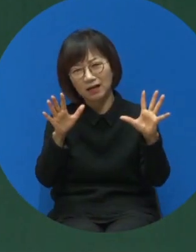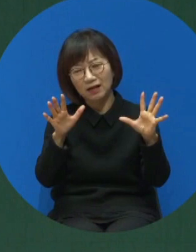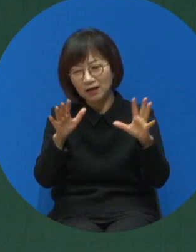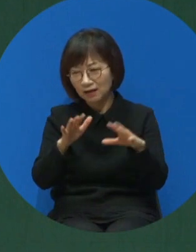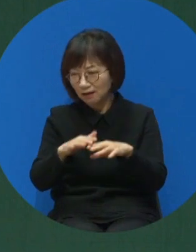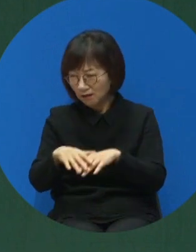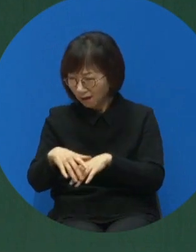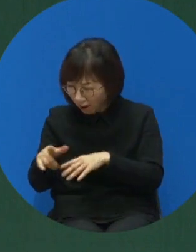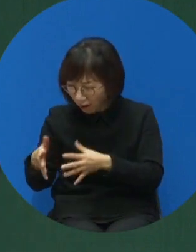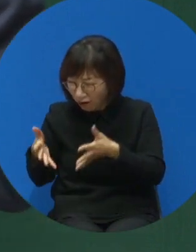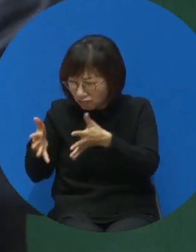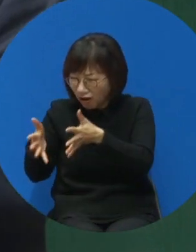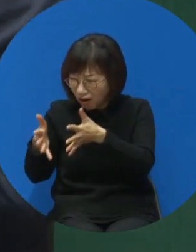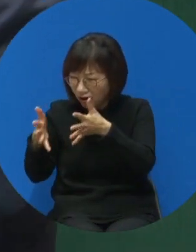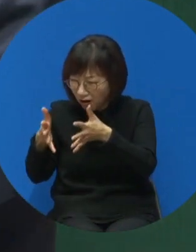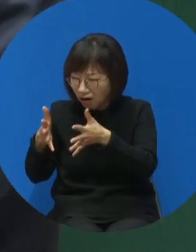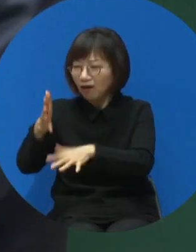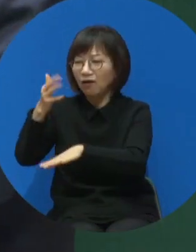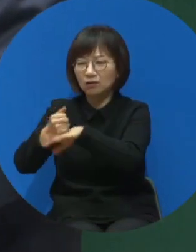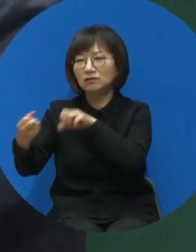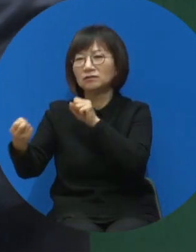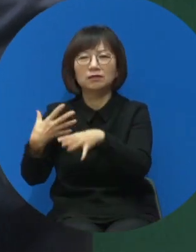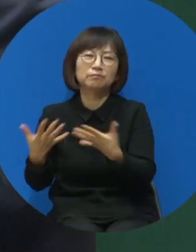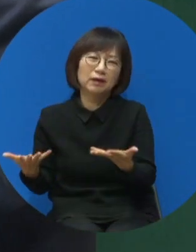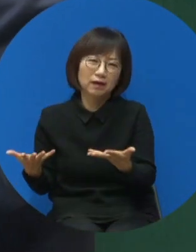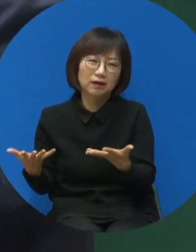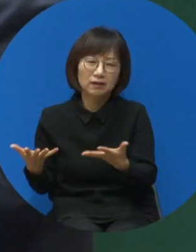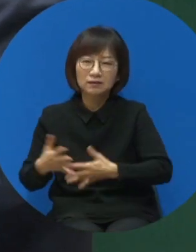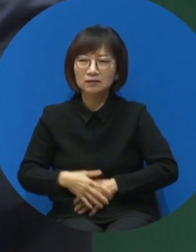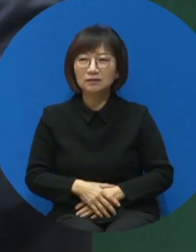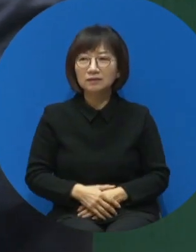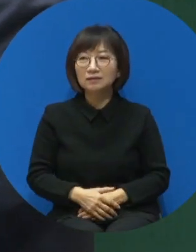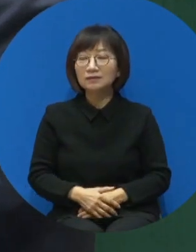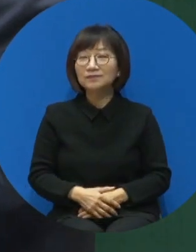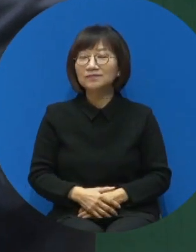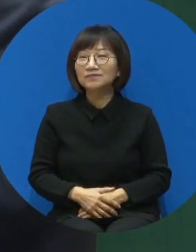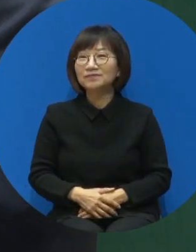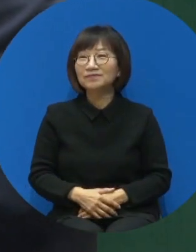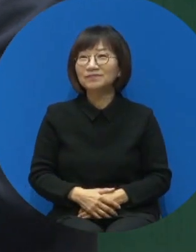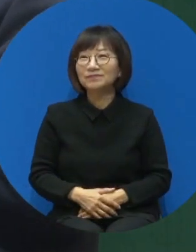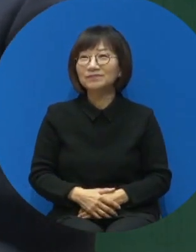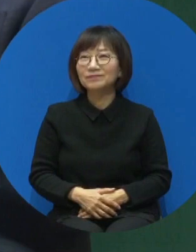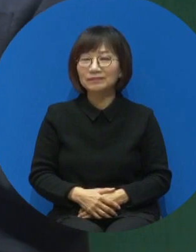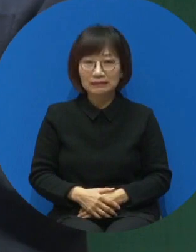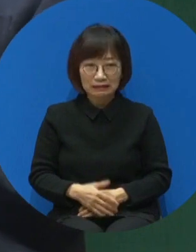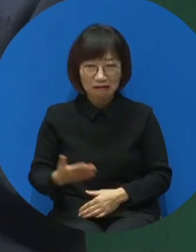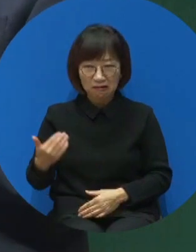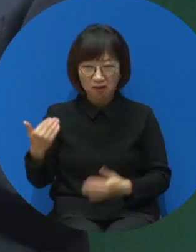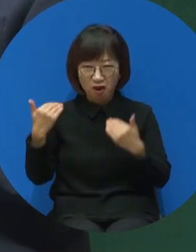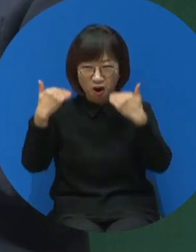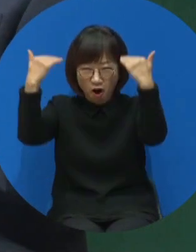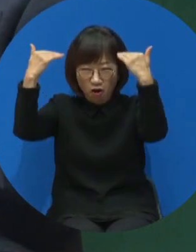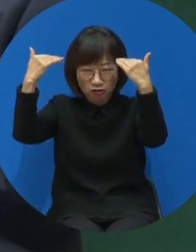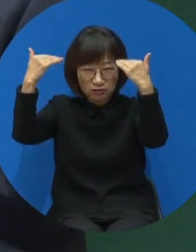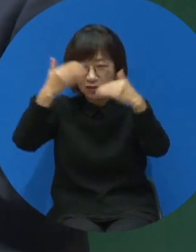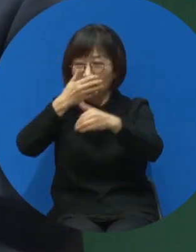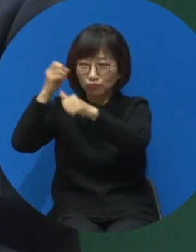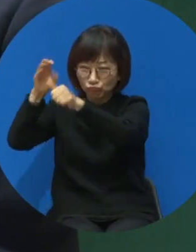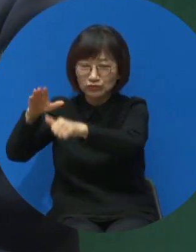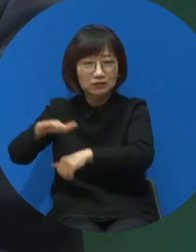porque hablan de lo contrario a esto no reciben respuestas 1 y 12 no gago hierba y tratando a y marian hubo